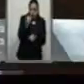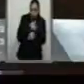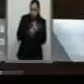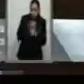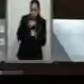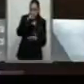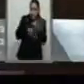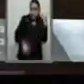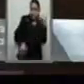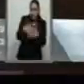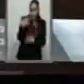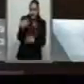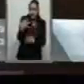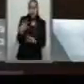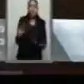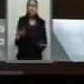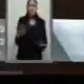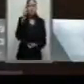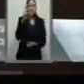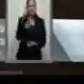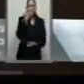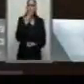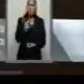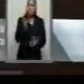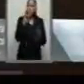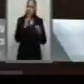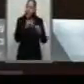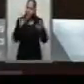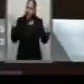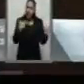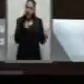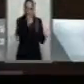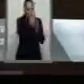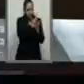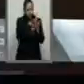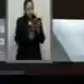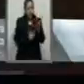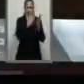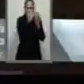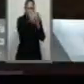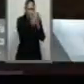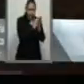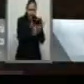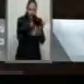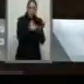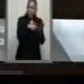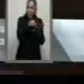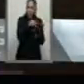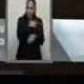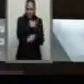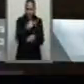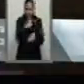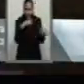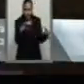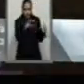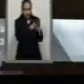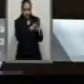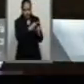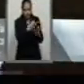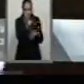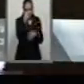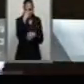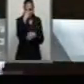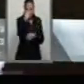no contemos con una verdadera exploración jurídica en la Ciudad de México basada en la doctrina constitucional. No es